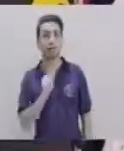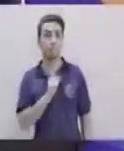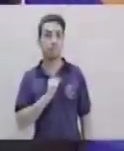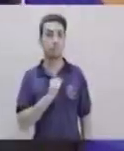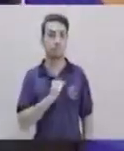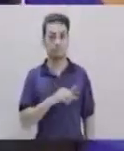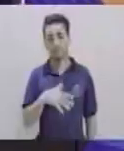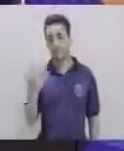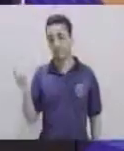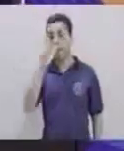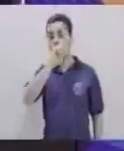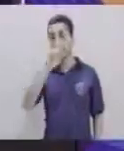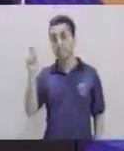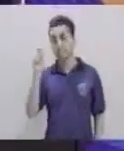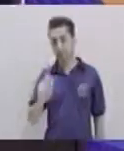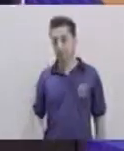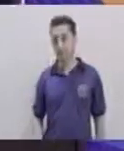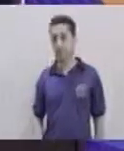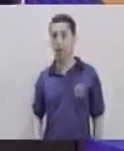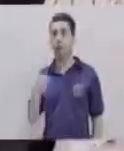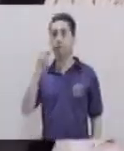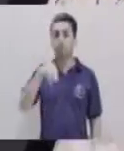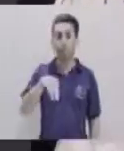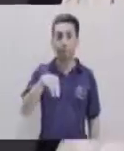m-a-r. Mes,